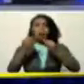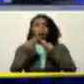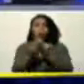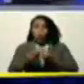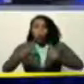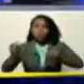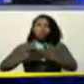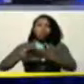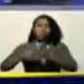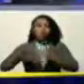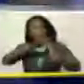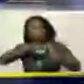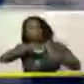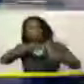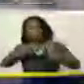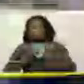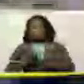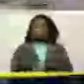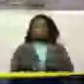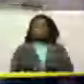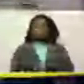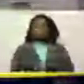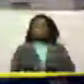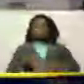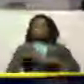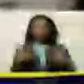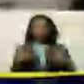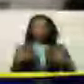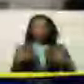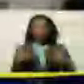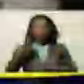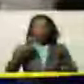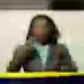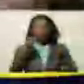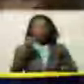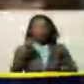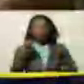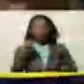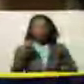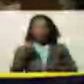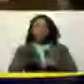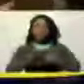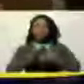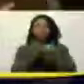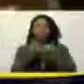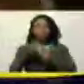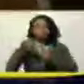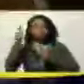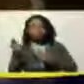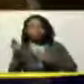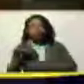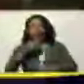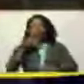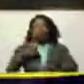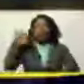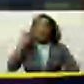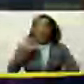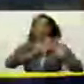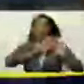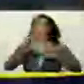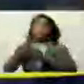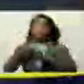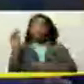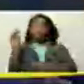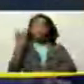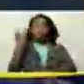las amenazas de la OTAN y del mundo occidental. Rusia cuenta con todo el apoyo de